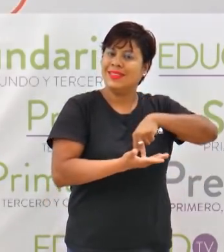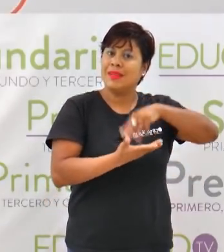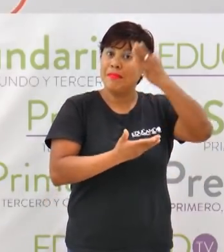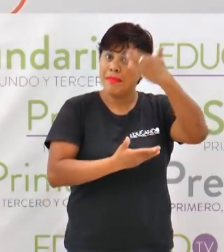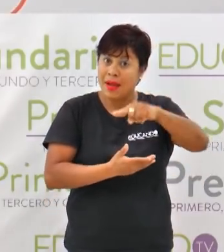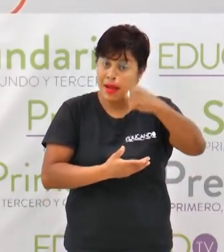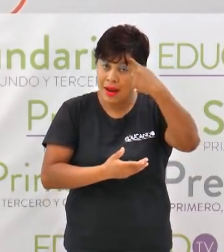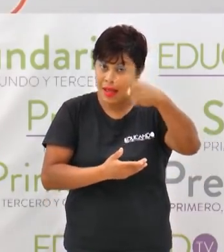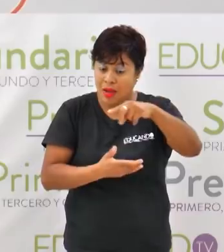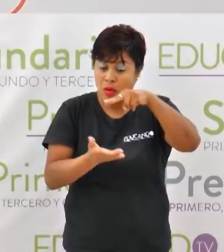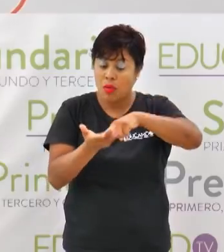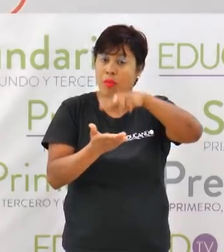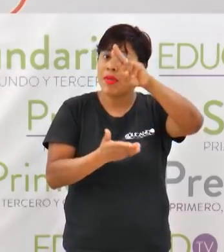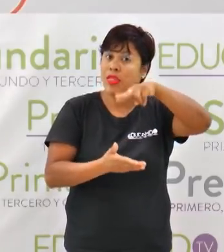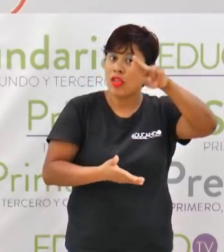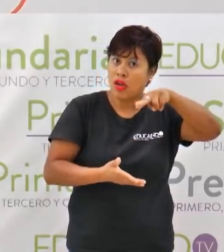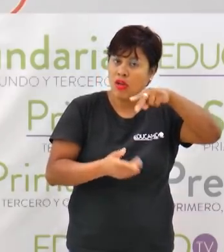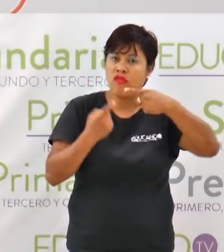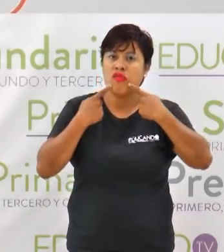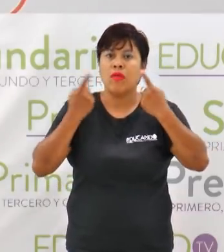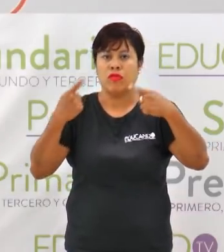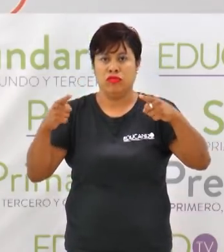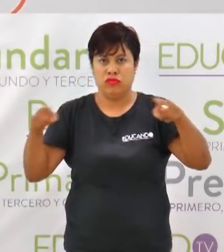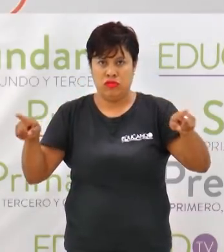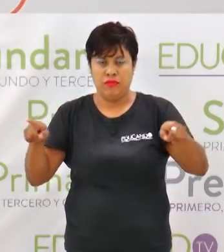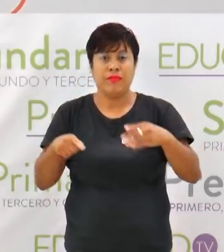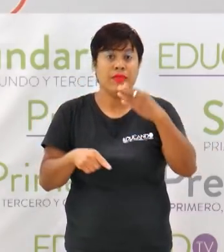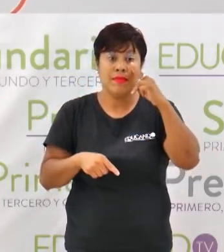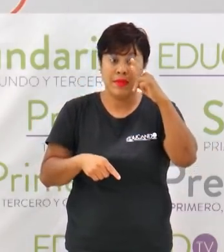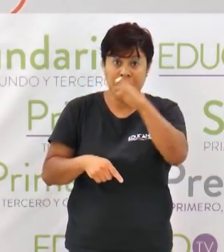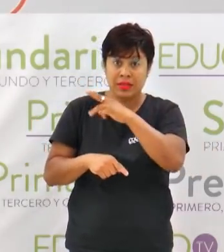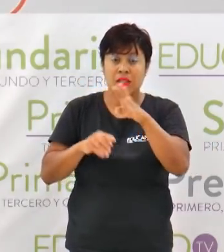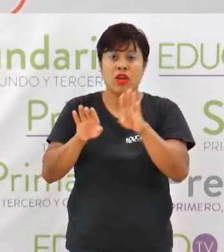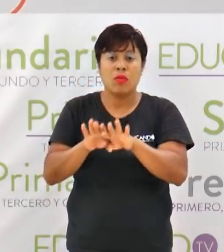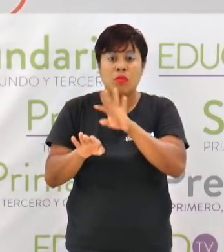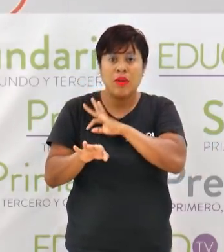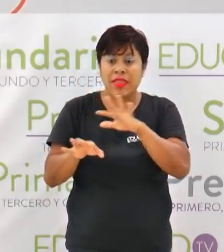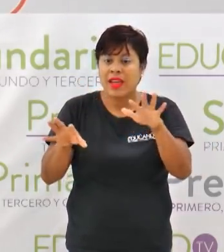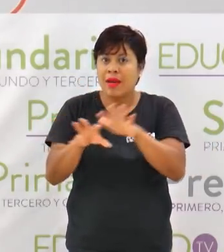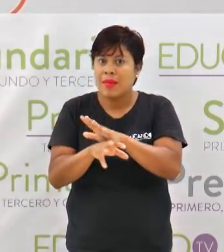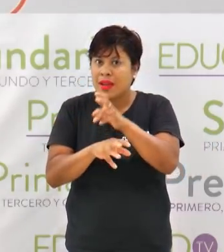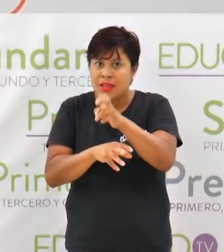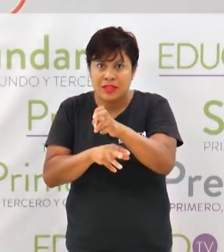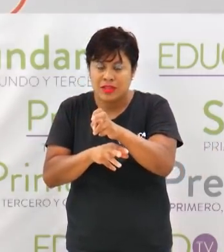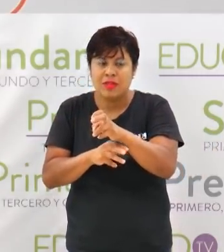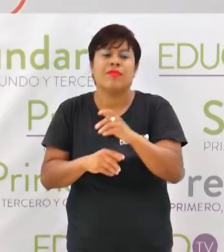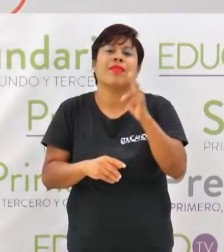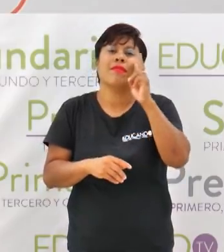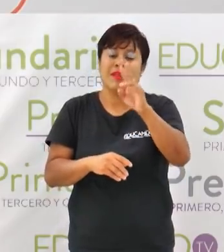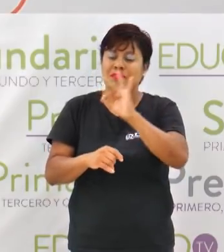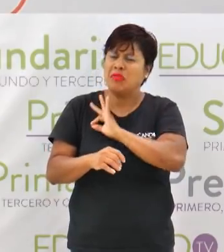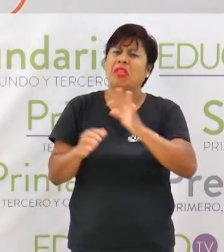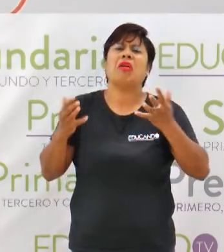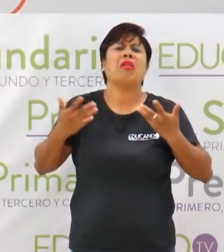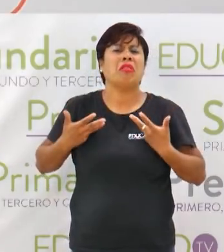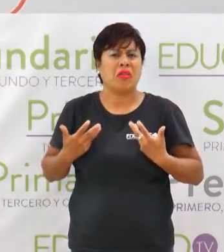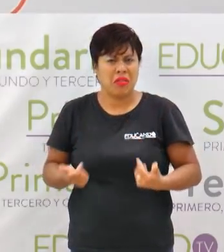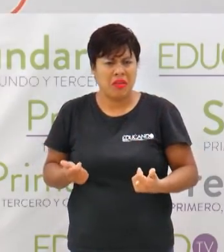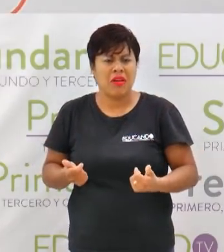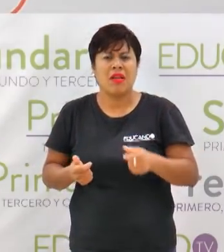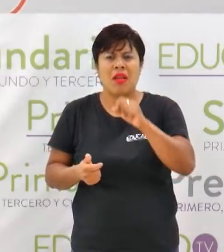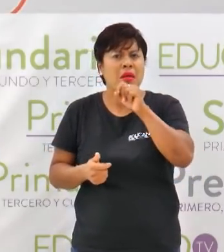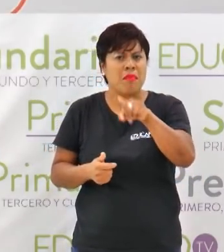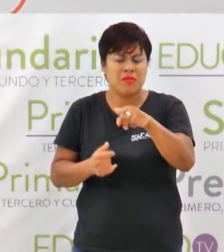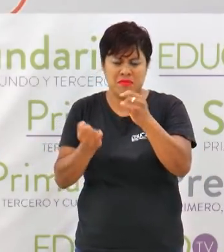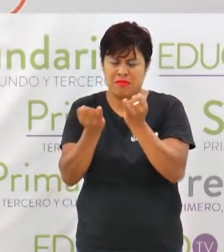posaba para un pintor famoso. ¿Te das cuenta cómo no modifica ninguna parte y se comprende